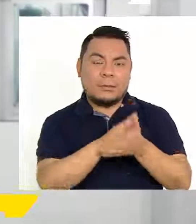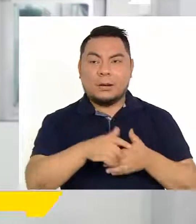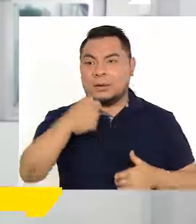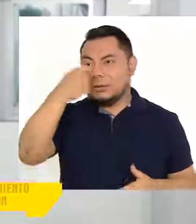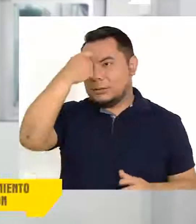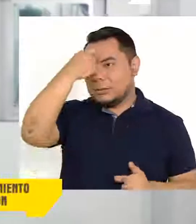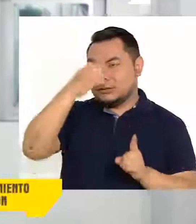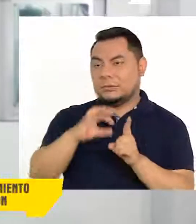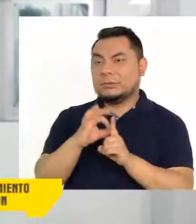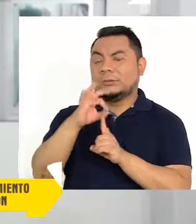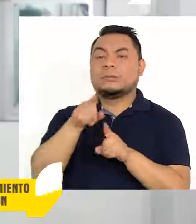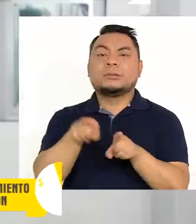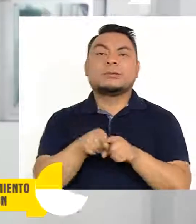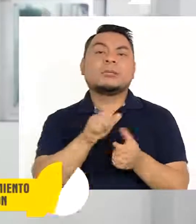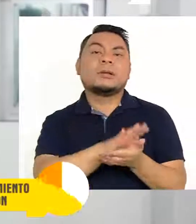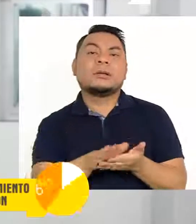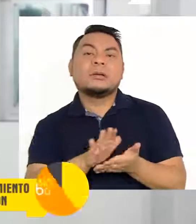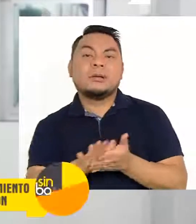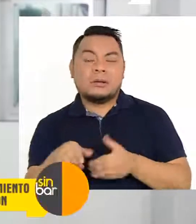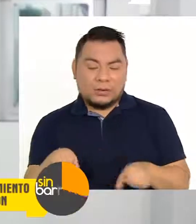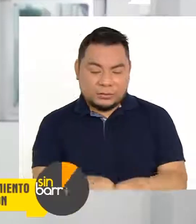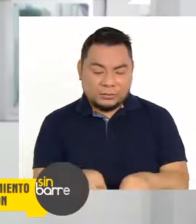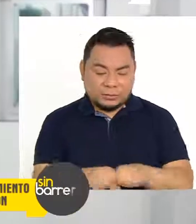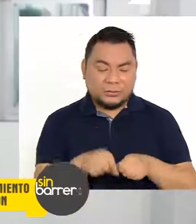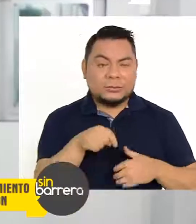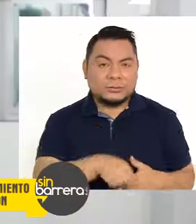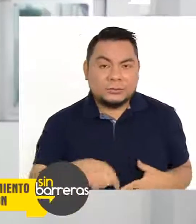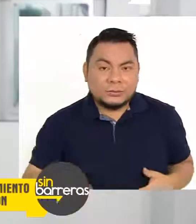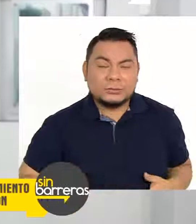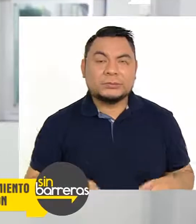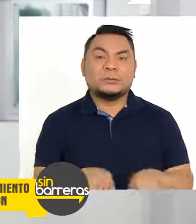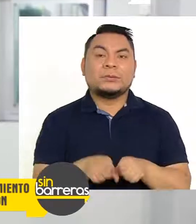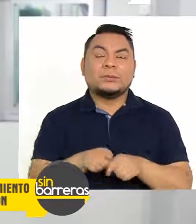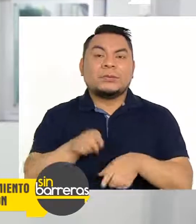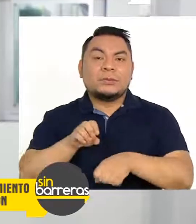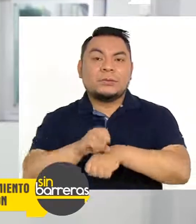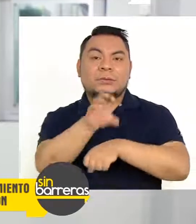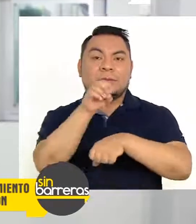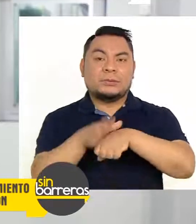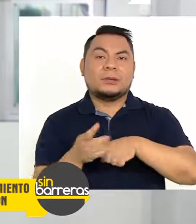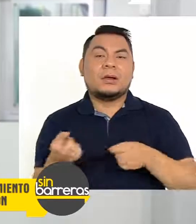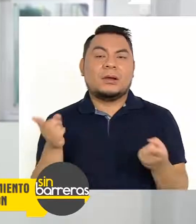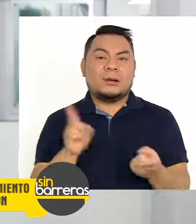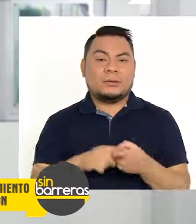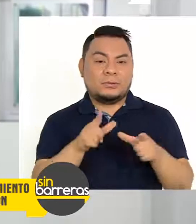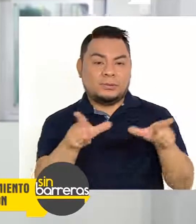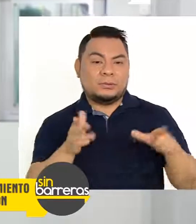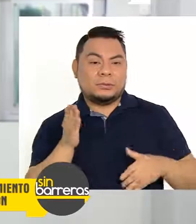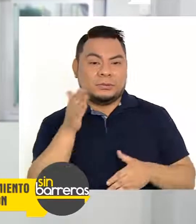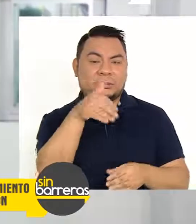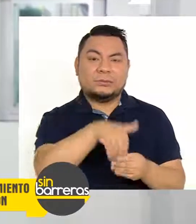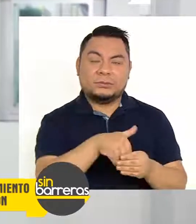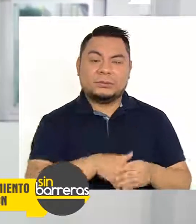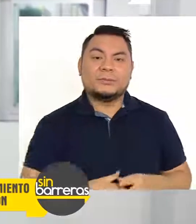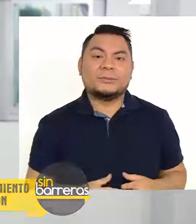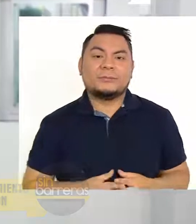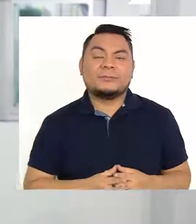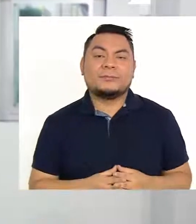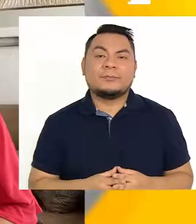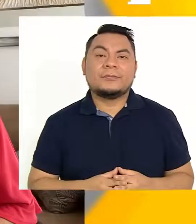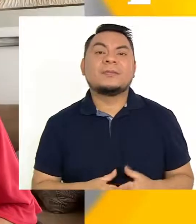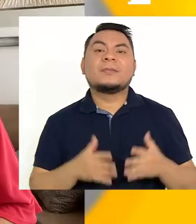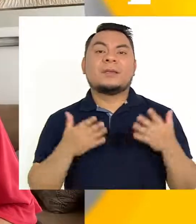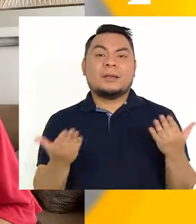de la toma de temperatura, de la limpieza del calzado en el pediluvio y de la orientación hasta la ubicación de las mesas de